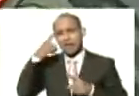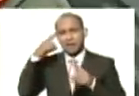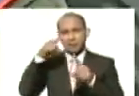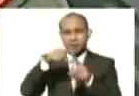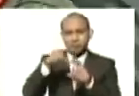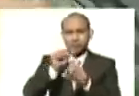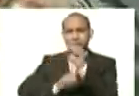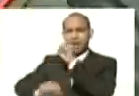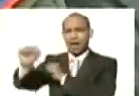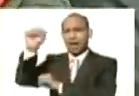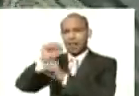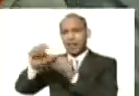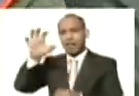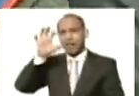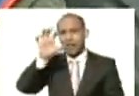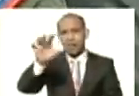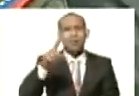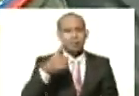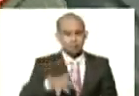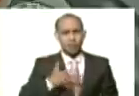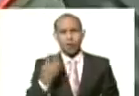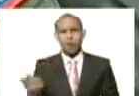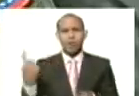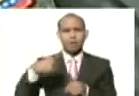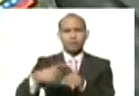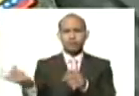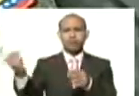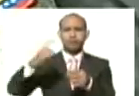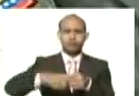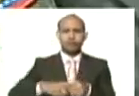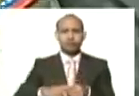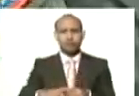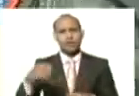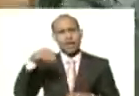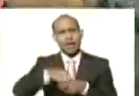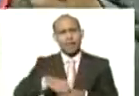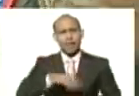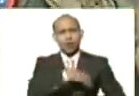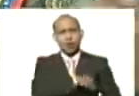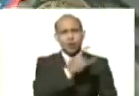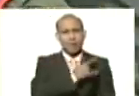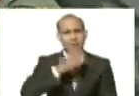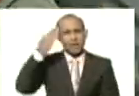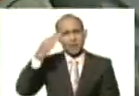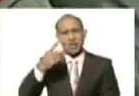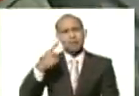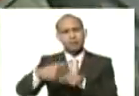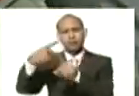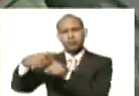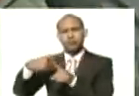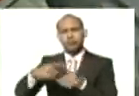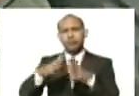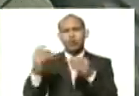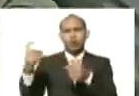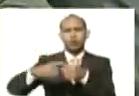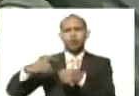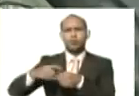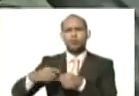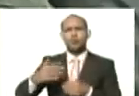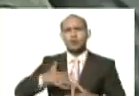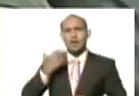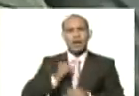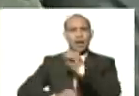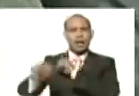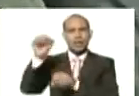tenemos un método de entrenamiento sencillo que realizó la Universidad Militar para sumar a todos aquellos patriotas que están dispuestos